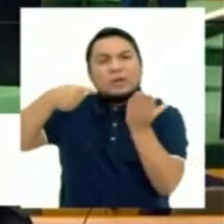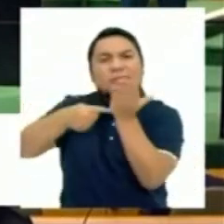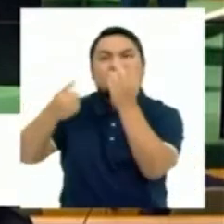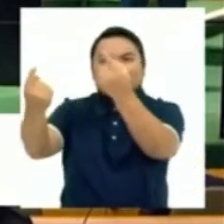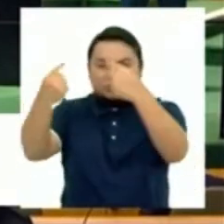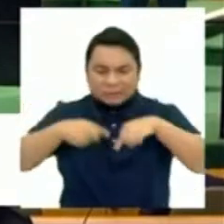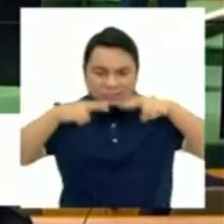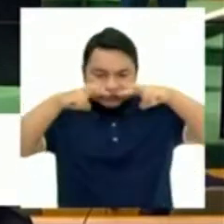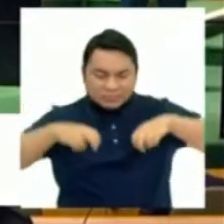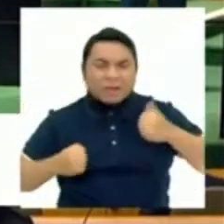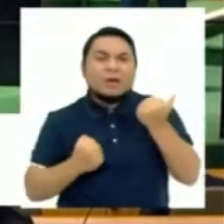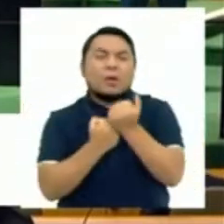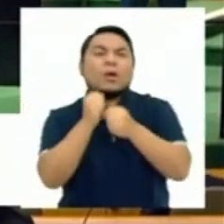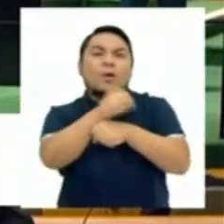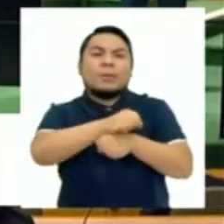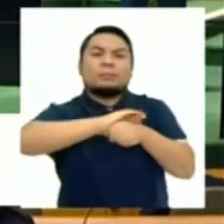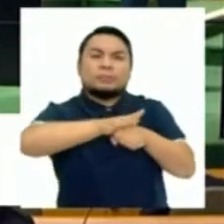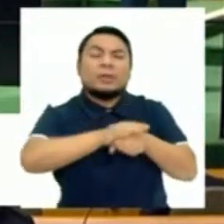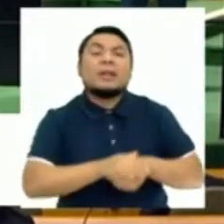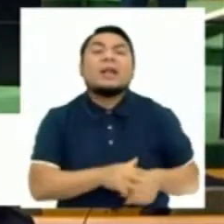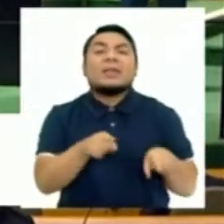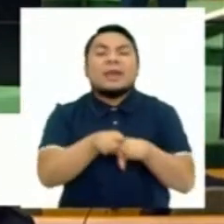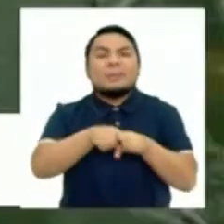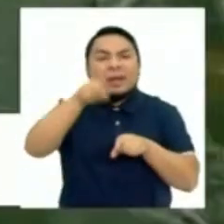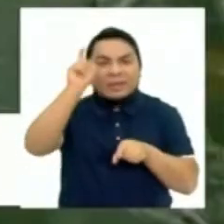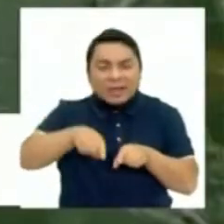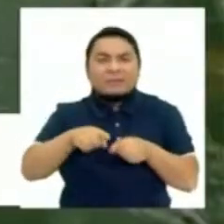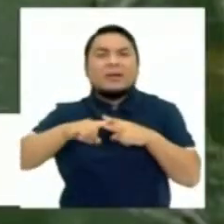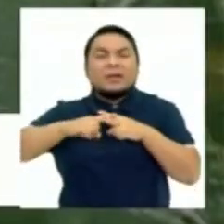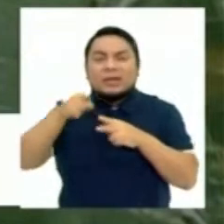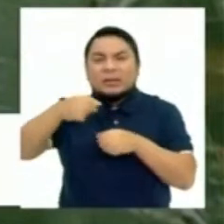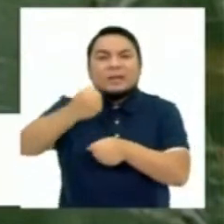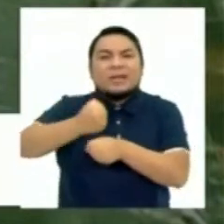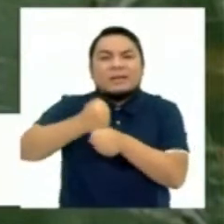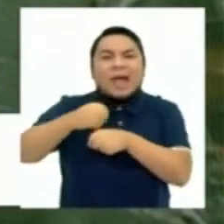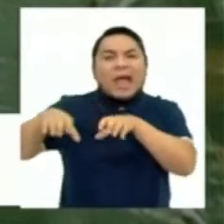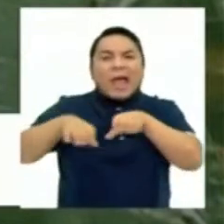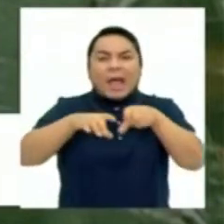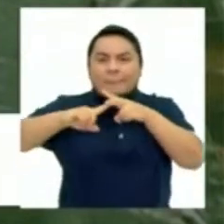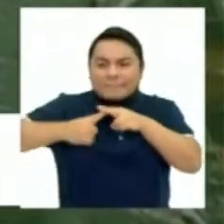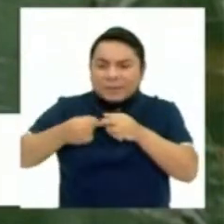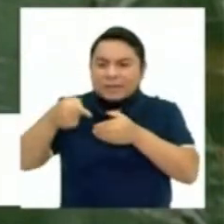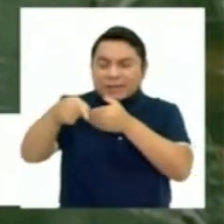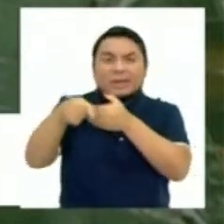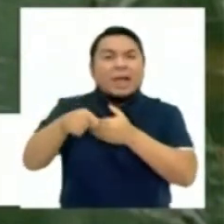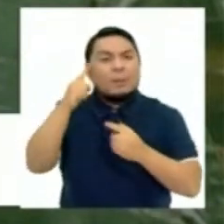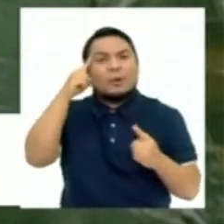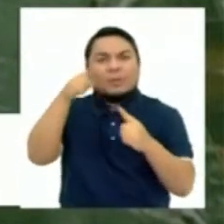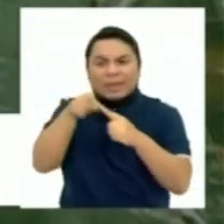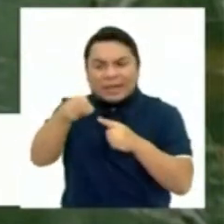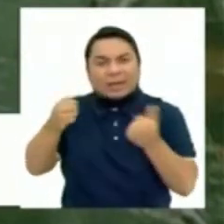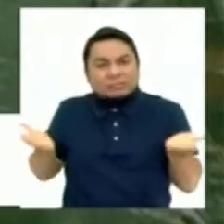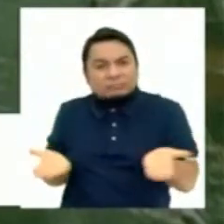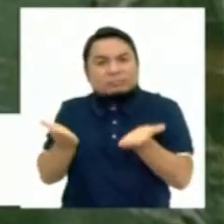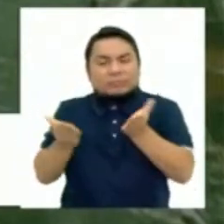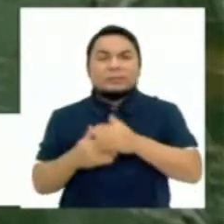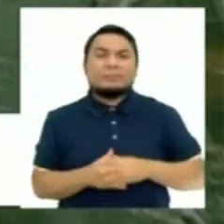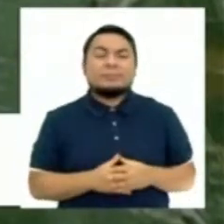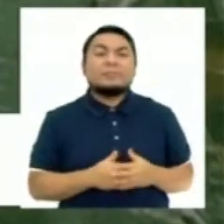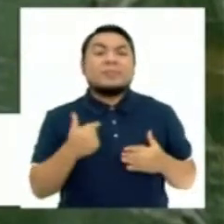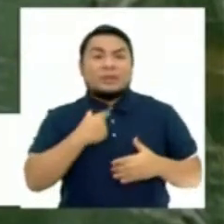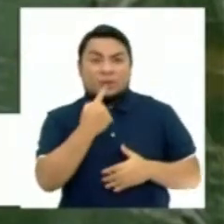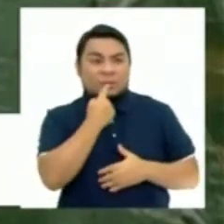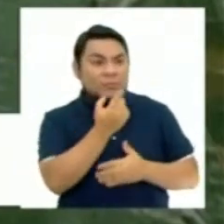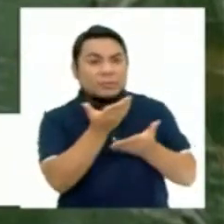combatir la pandemia. Debemos reforzar las iniciativas que se vienen desarrollando con ese propósito. Por lo